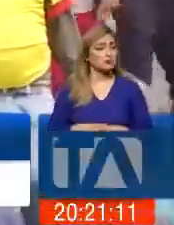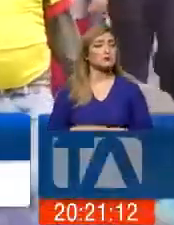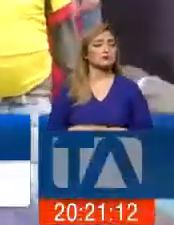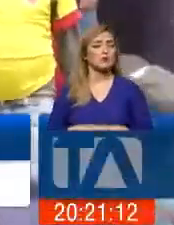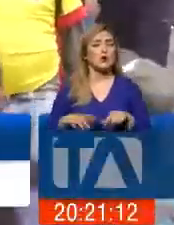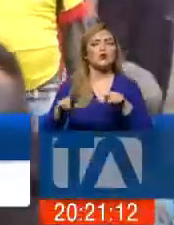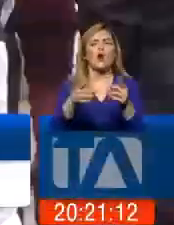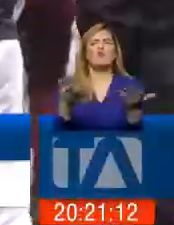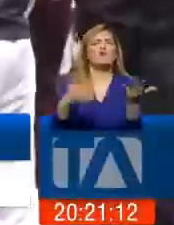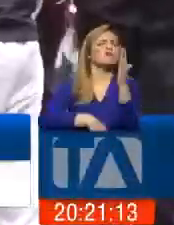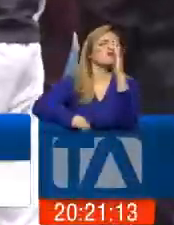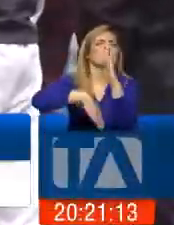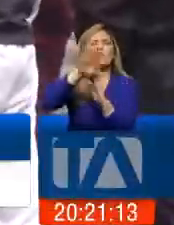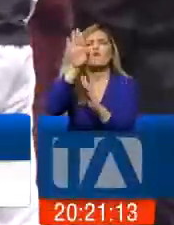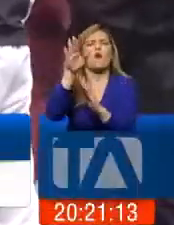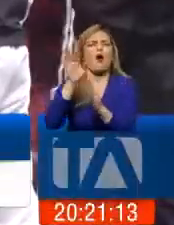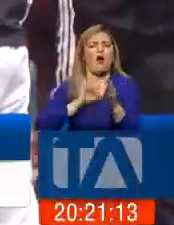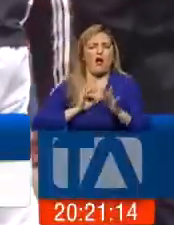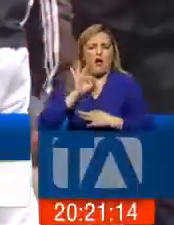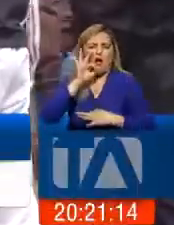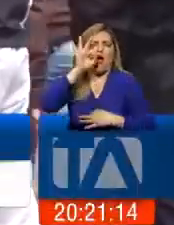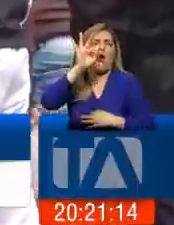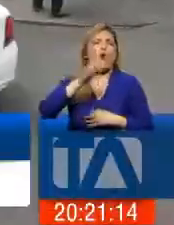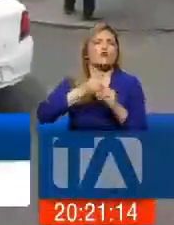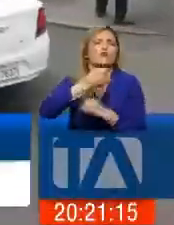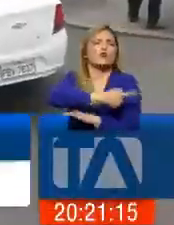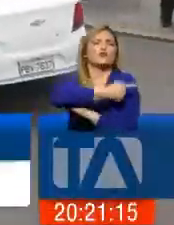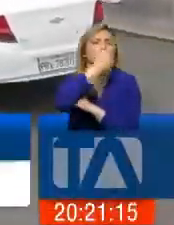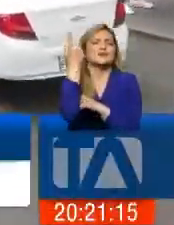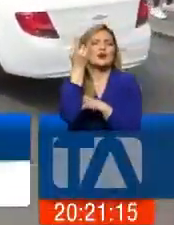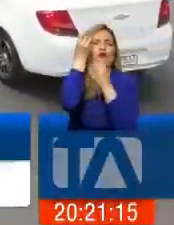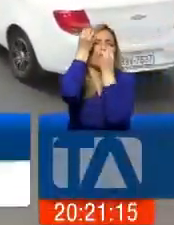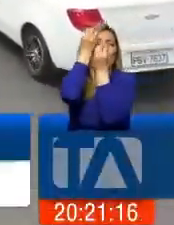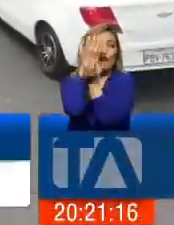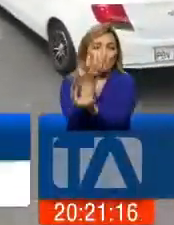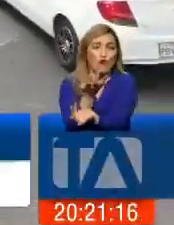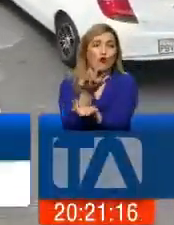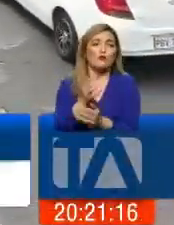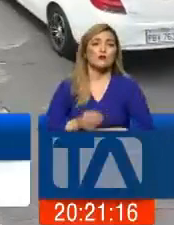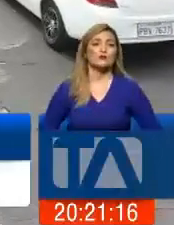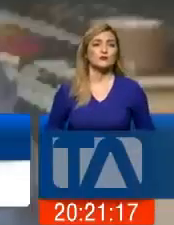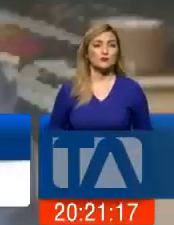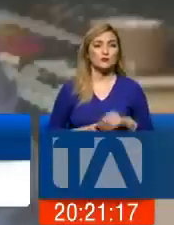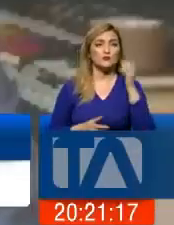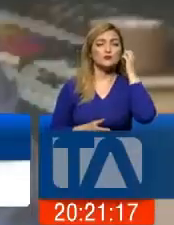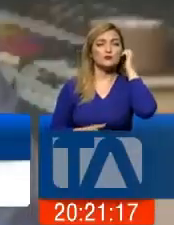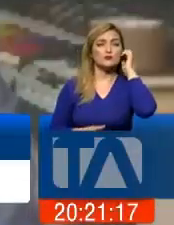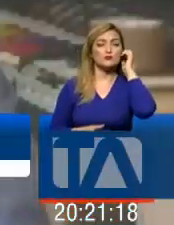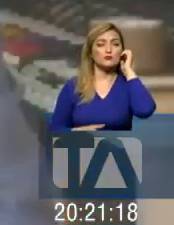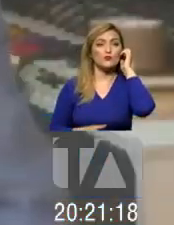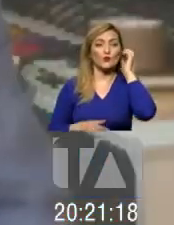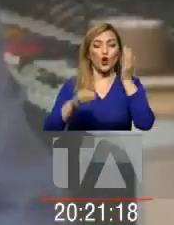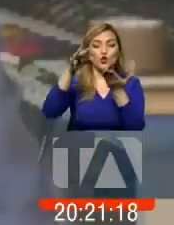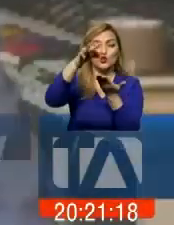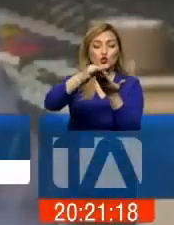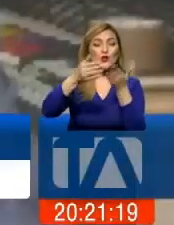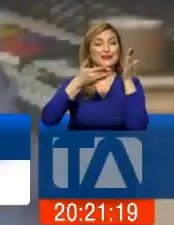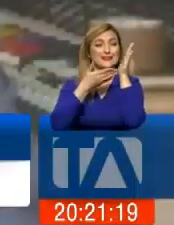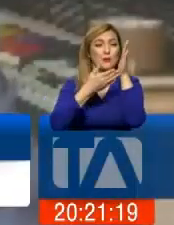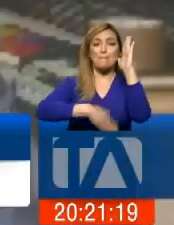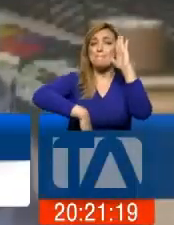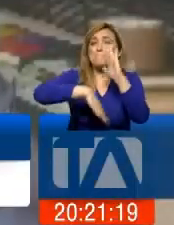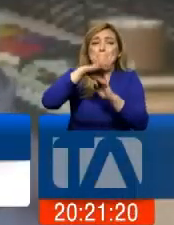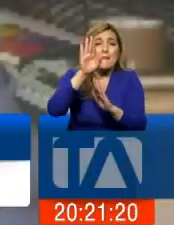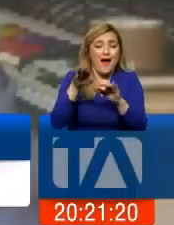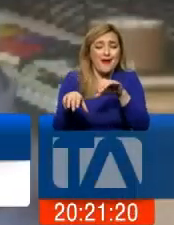zonas donde se habrían producido mayor número de contagios en los últimos días, según los reportes epidemiológicos. Hay algunas zonas que tienen